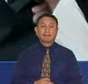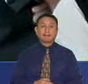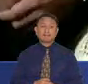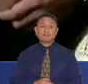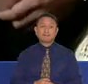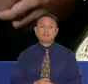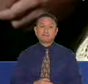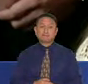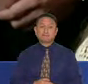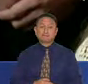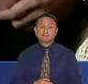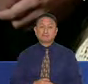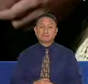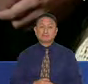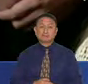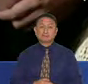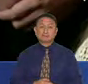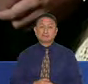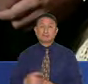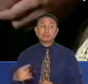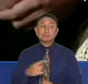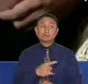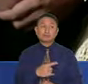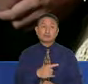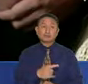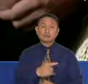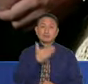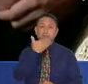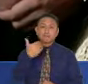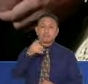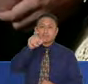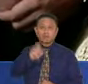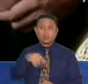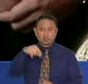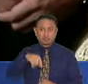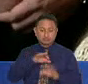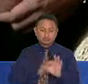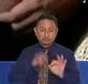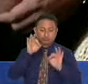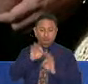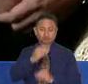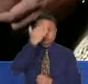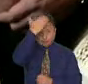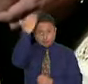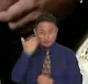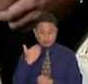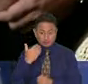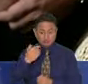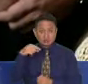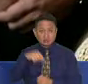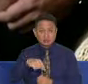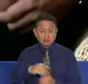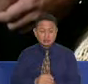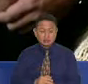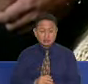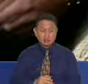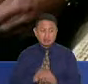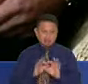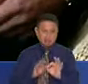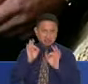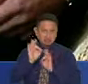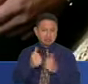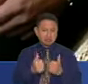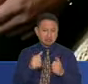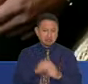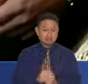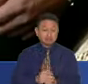Ecuador. Considero que no habría una persona más idónea para reemplazar el vacío irreemplazable que nos deja Fernando, que